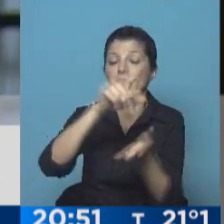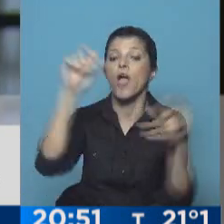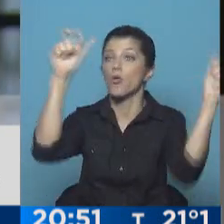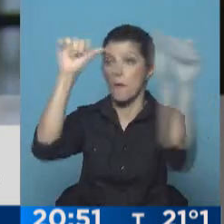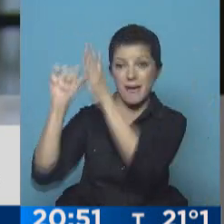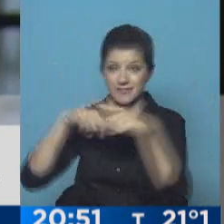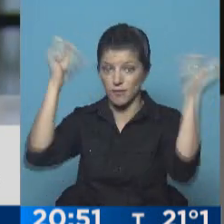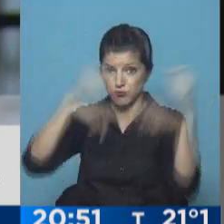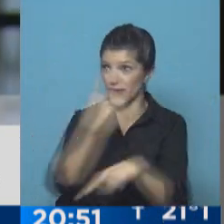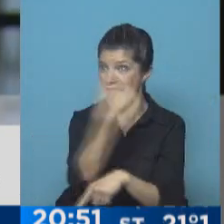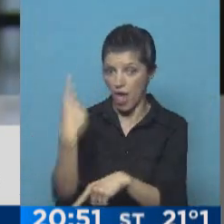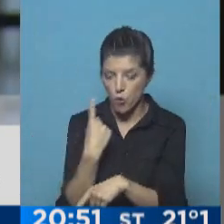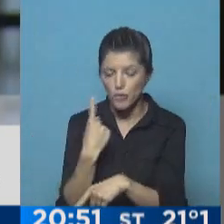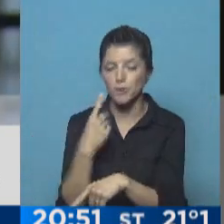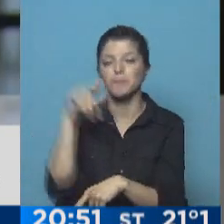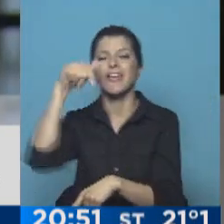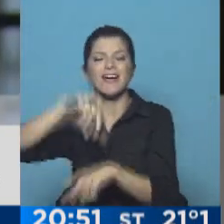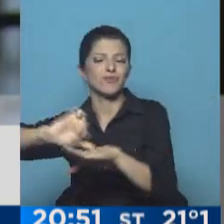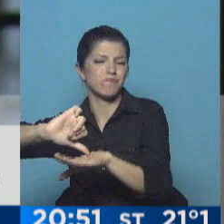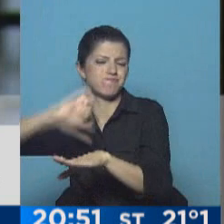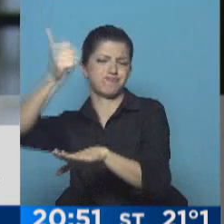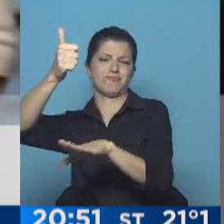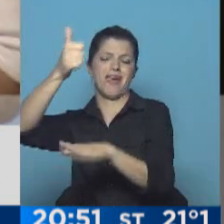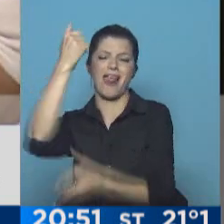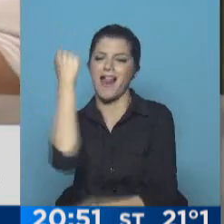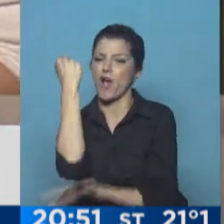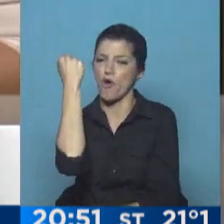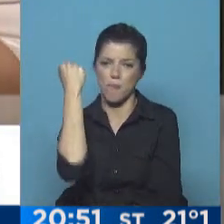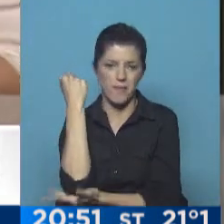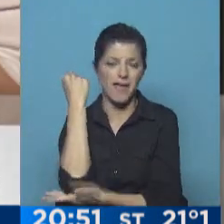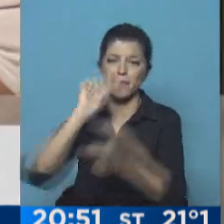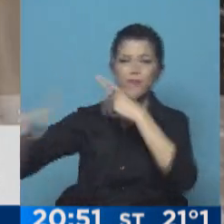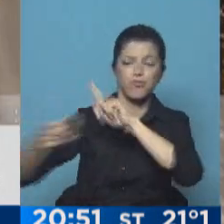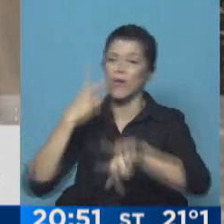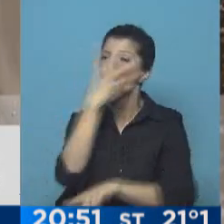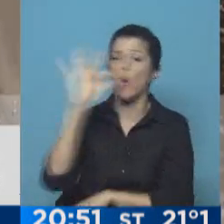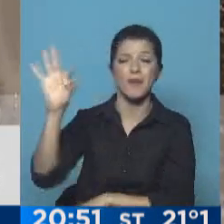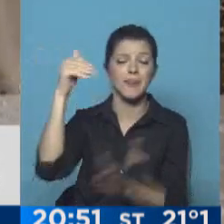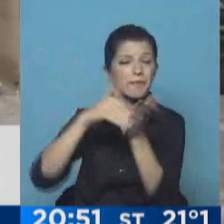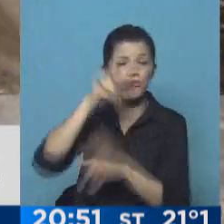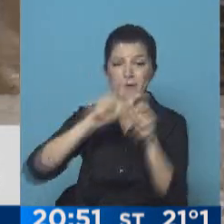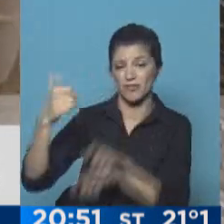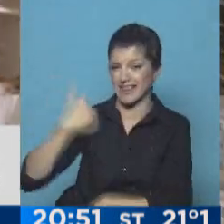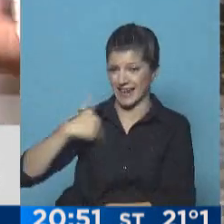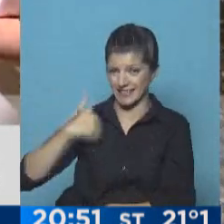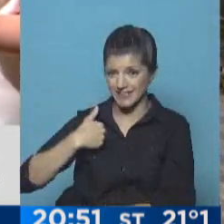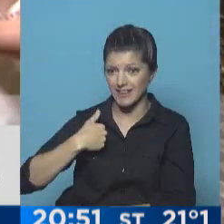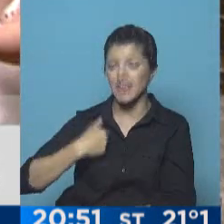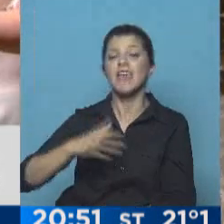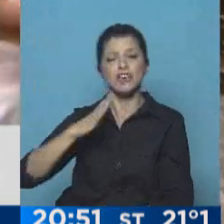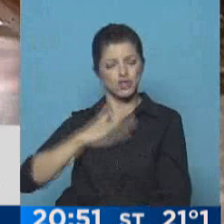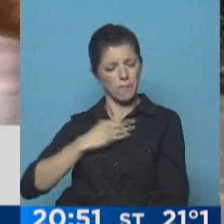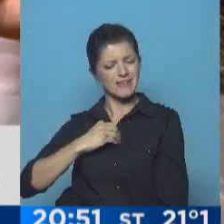soberana una victoria diplomática y económica de los 40 millones de argentinos de los cuales me